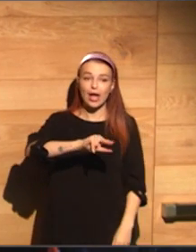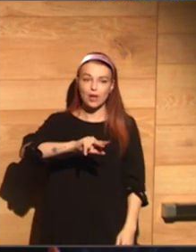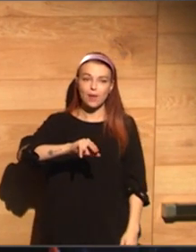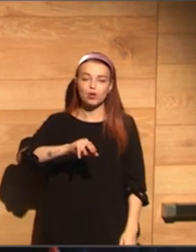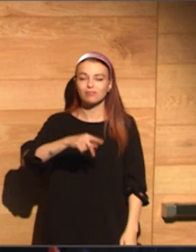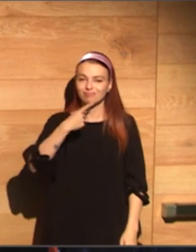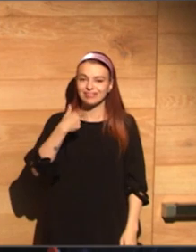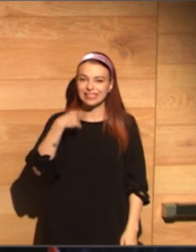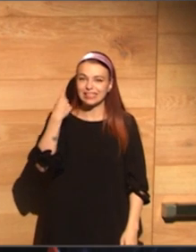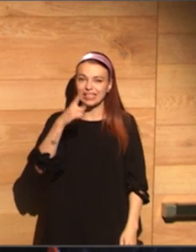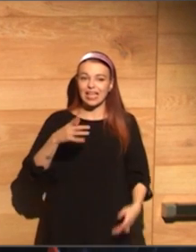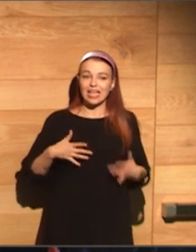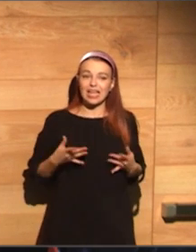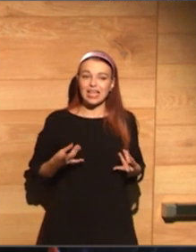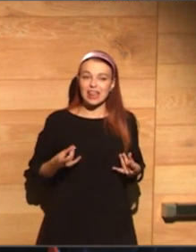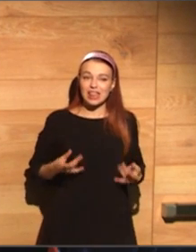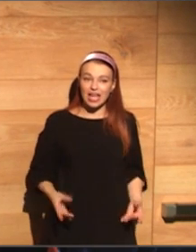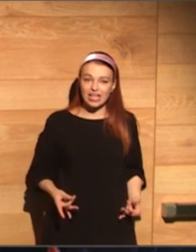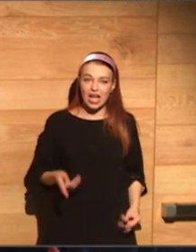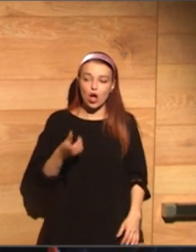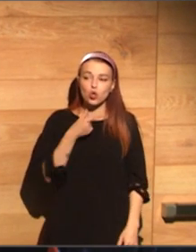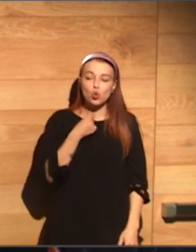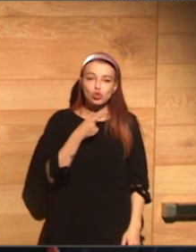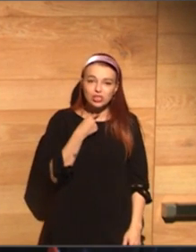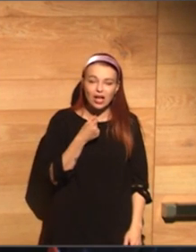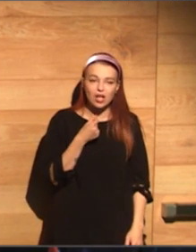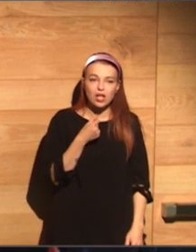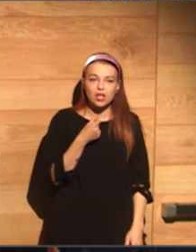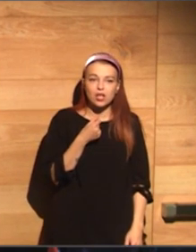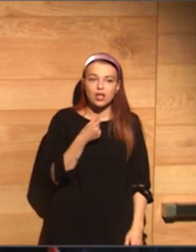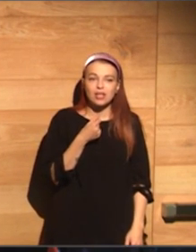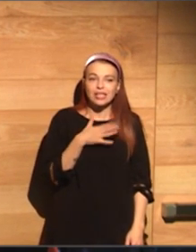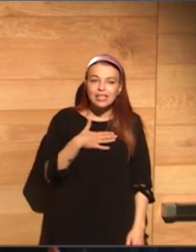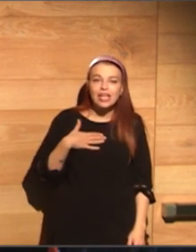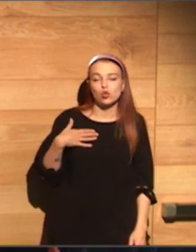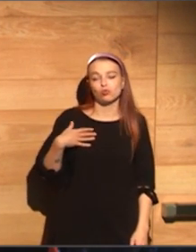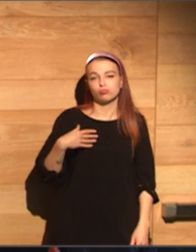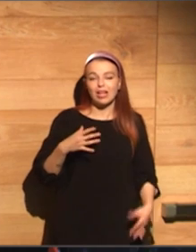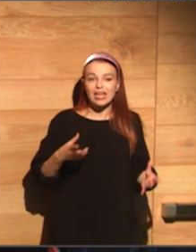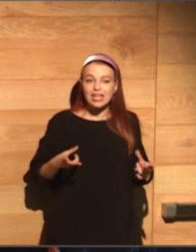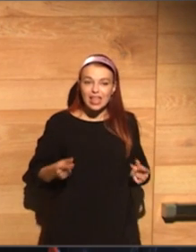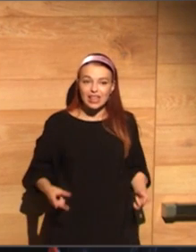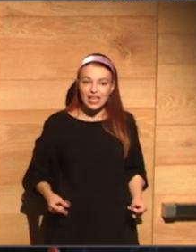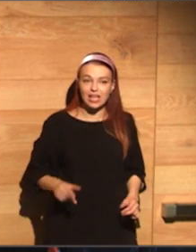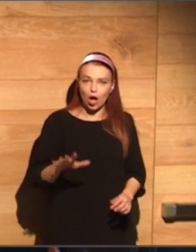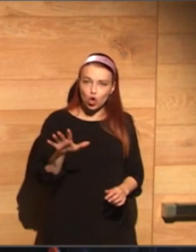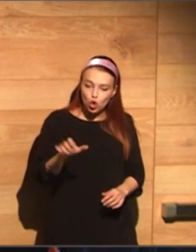la lencería para el personaje, no sé si era el de Mónica Randall, me gustaría esa lencería tan especial, a ver si la puedes